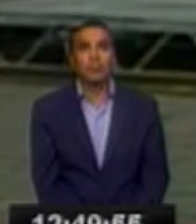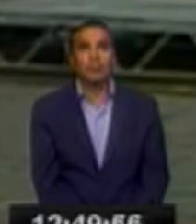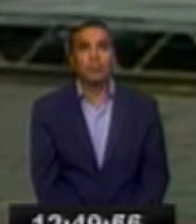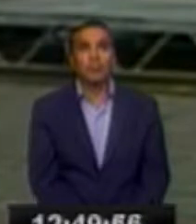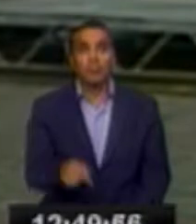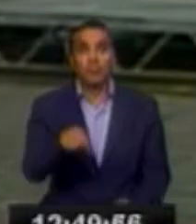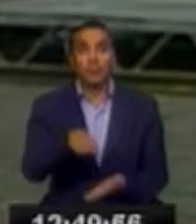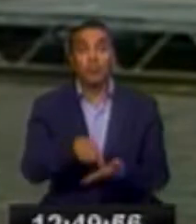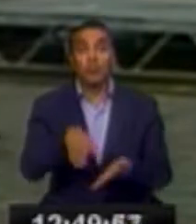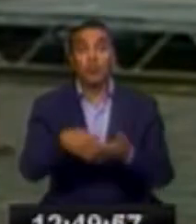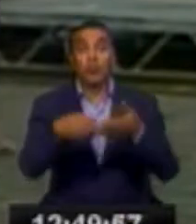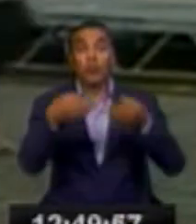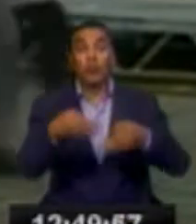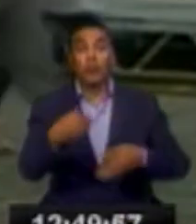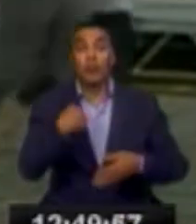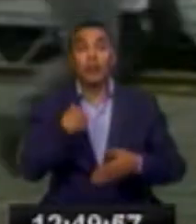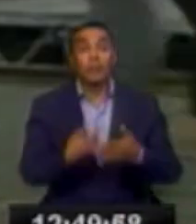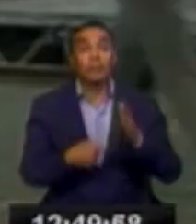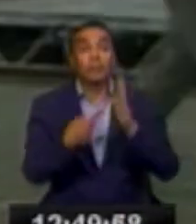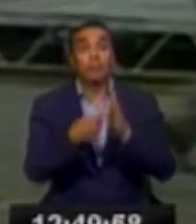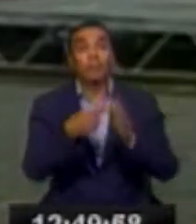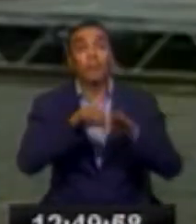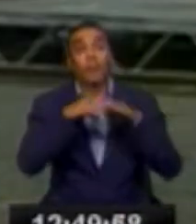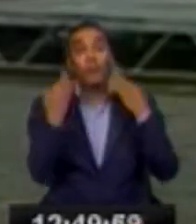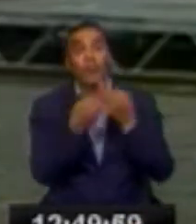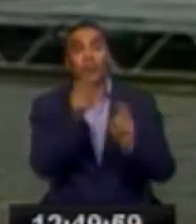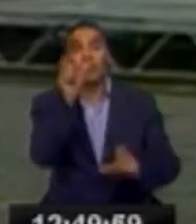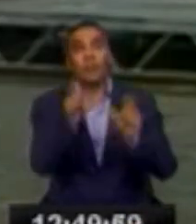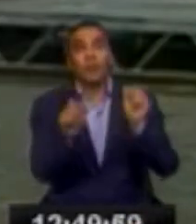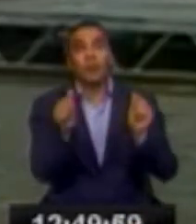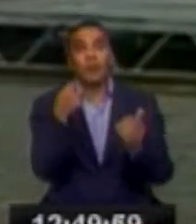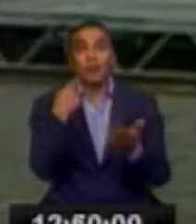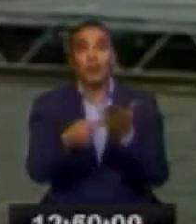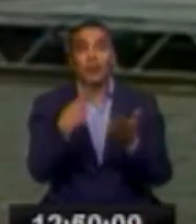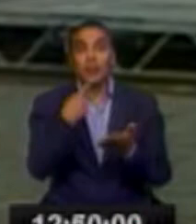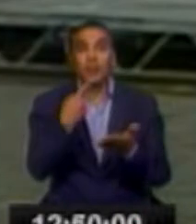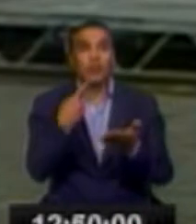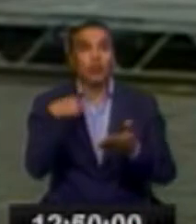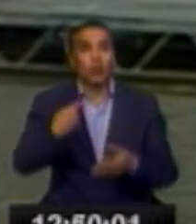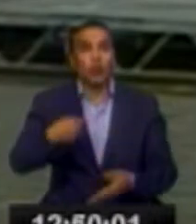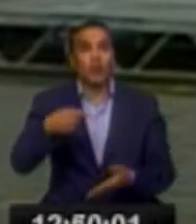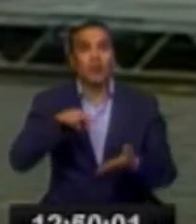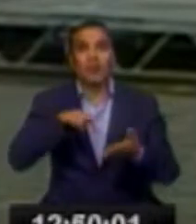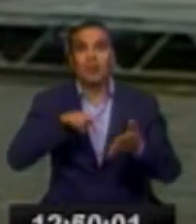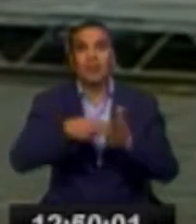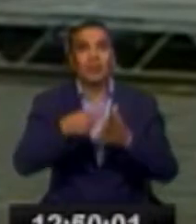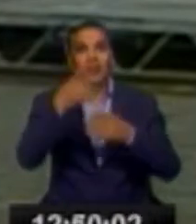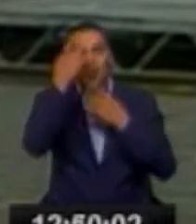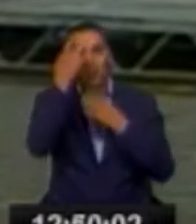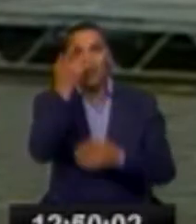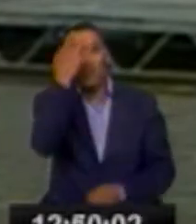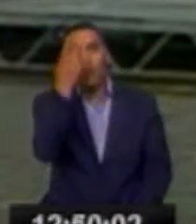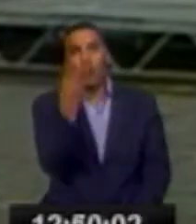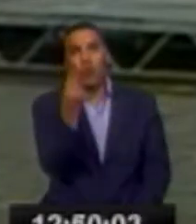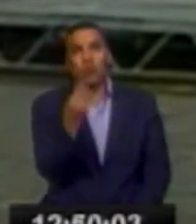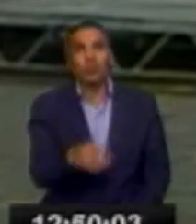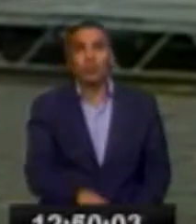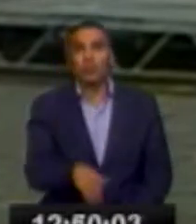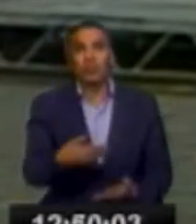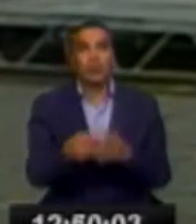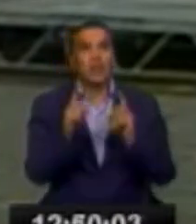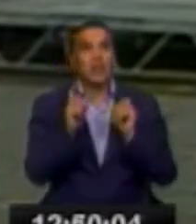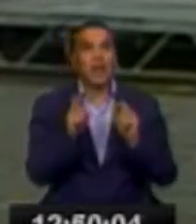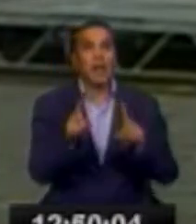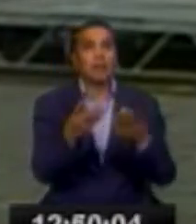En este acto oficial estuvieron presentes familiares y pacientes que enfrentan día a día todo tipo de enfermedades catastróficas y todo tipo de